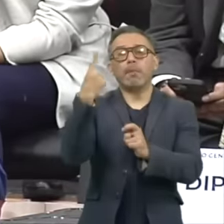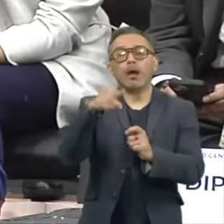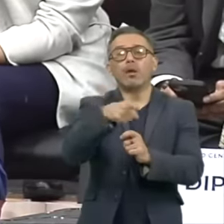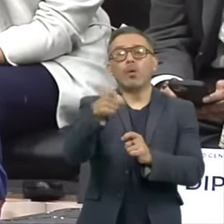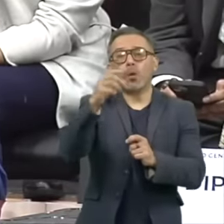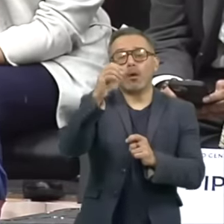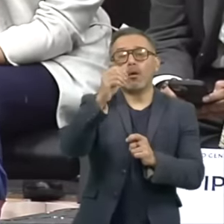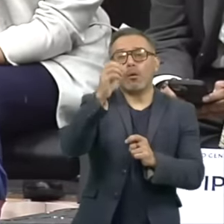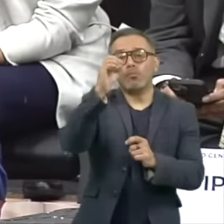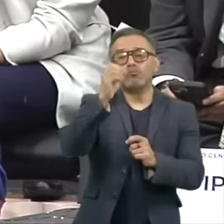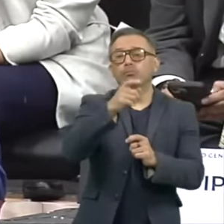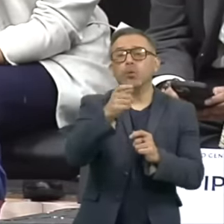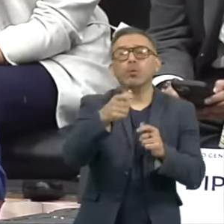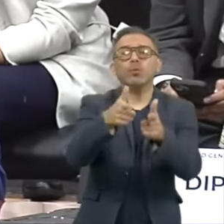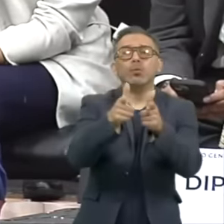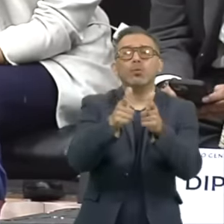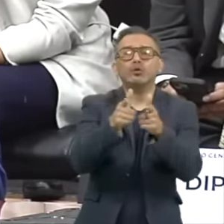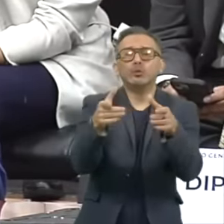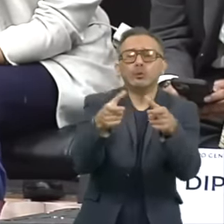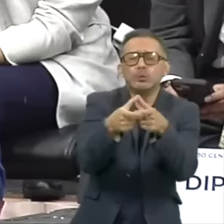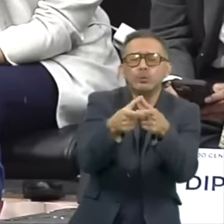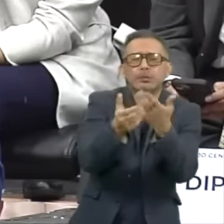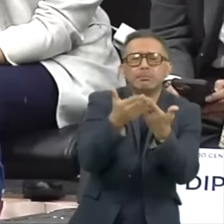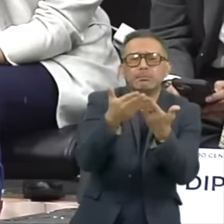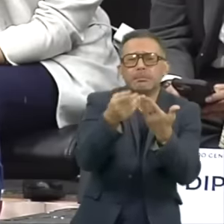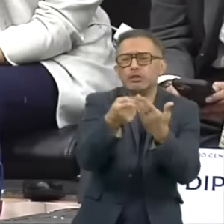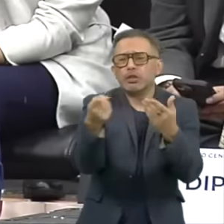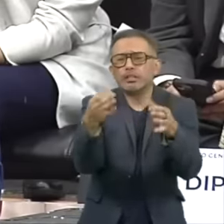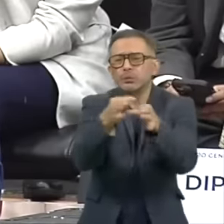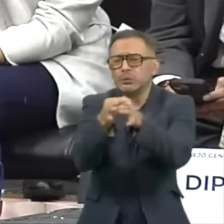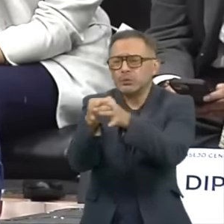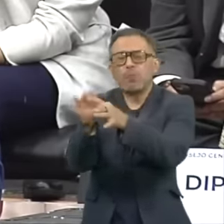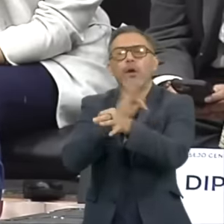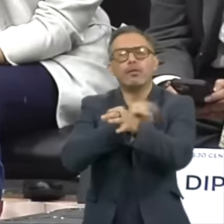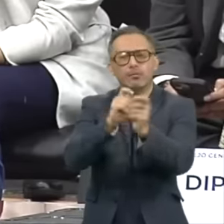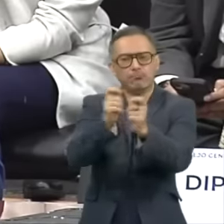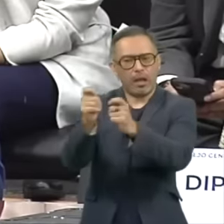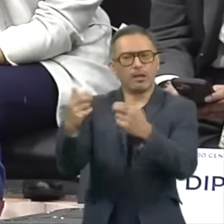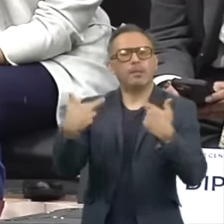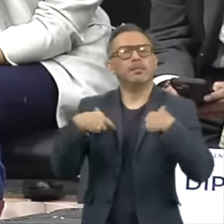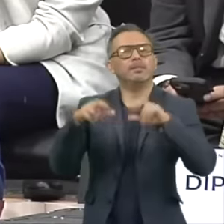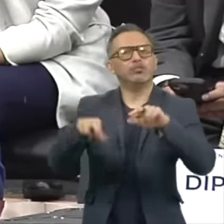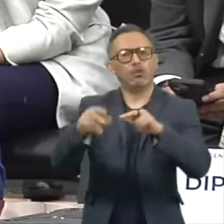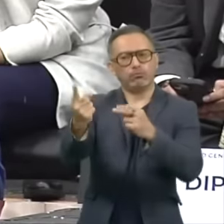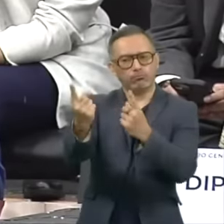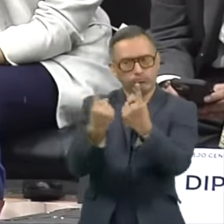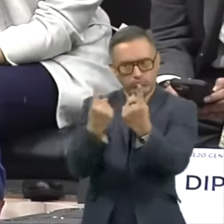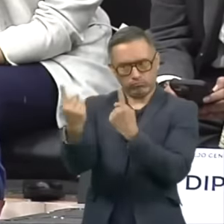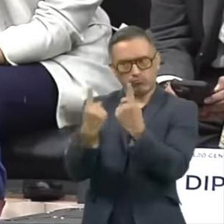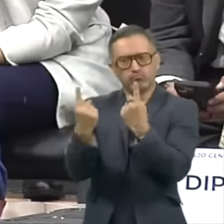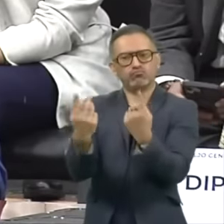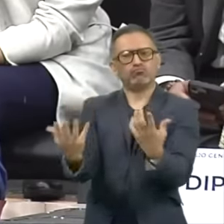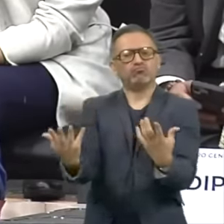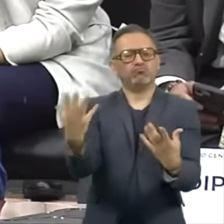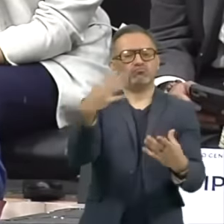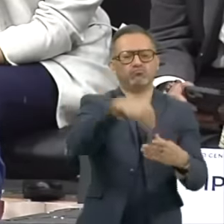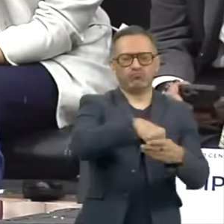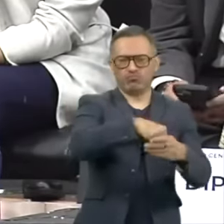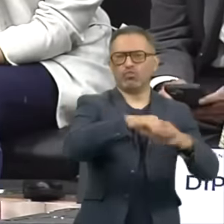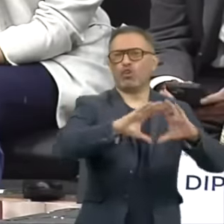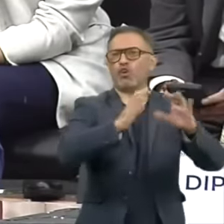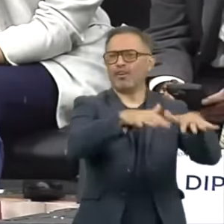voz en el Congreso. Y lo que se pretende con este proyecto que el día de hoy se pone a consideración de este radio